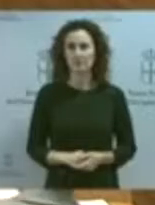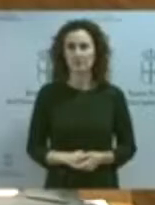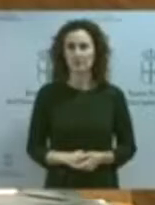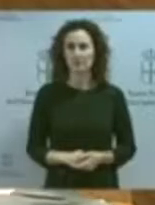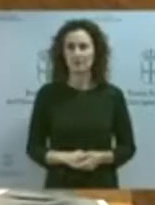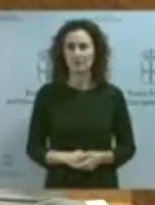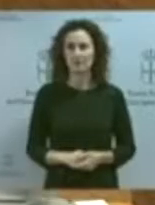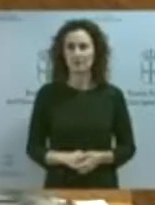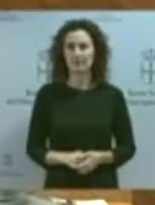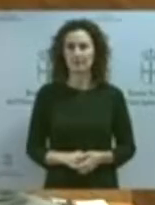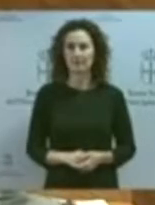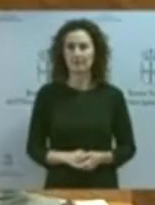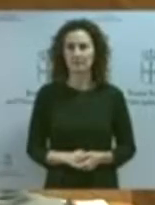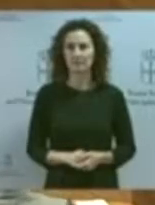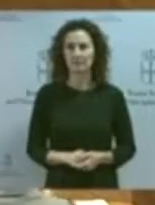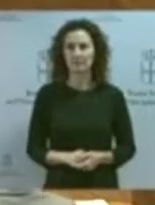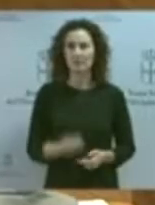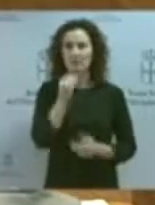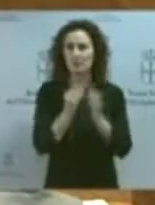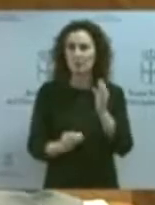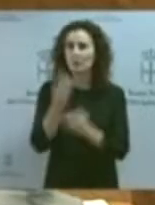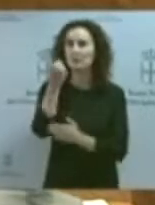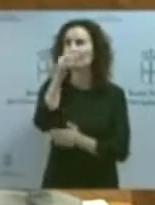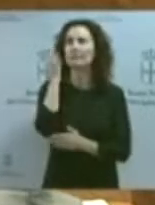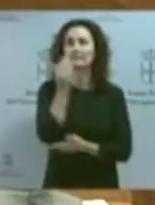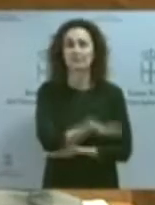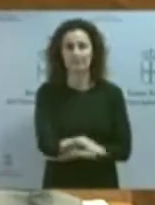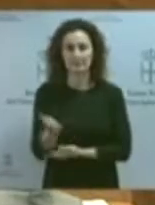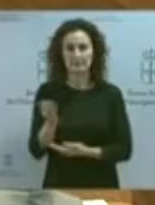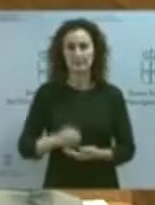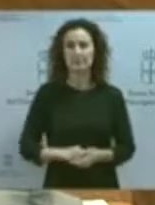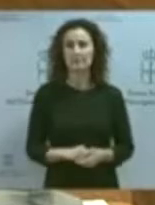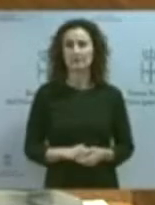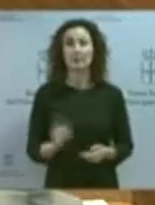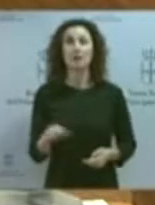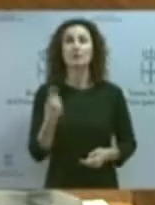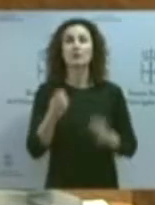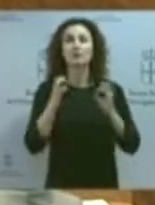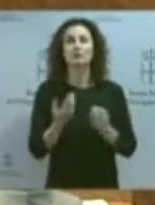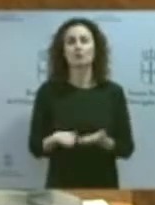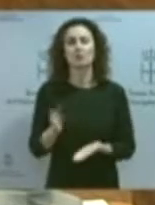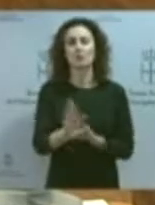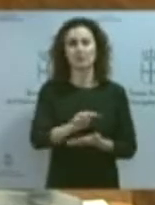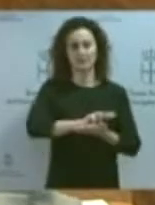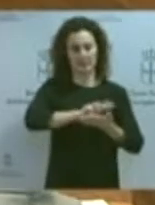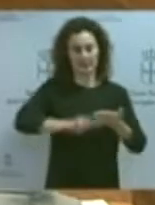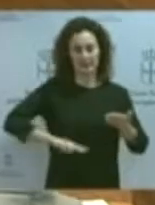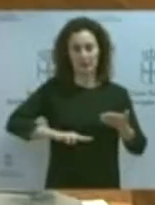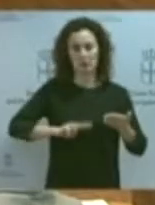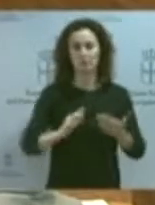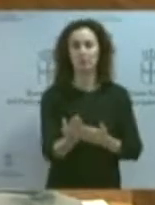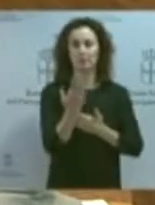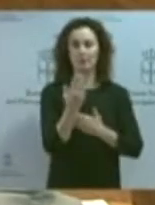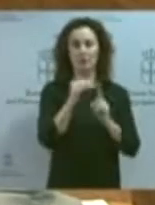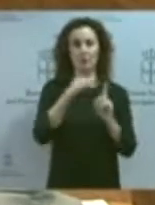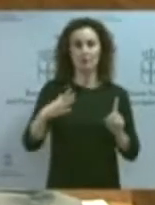Buenos días a todos y a todas. Estábamos leyendo la propuesta que nos trae For Asturias a esta Xunta General y no podíamos desear